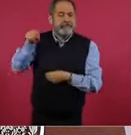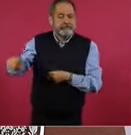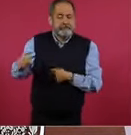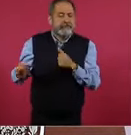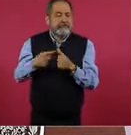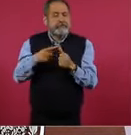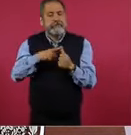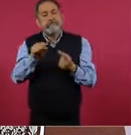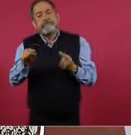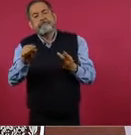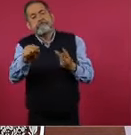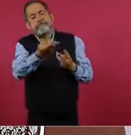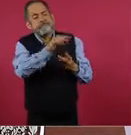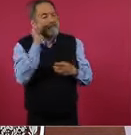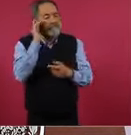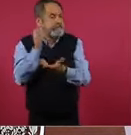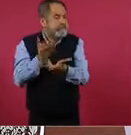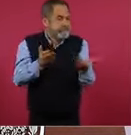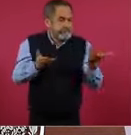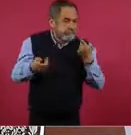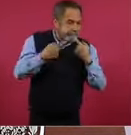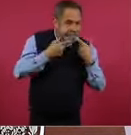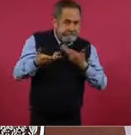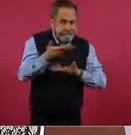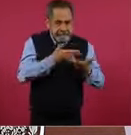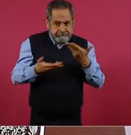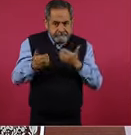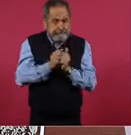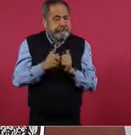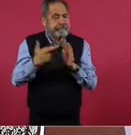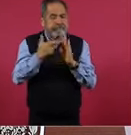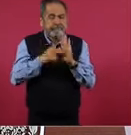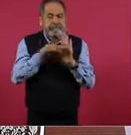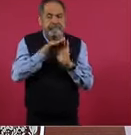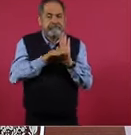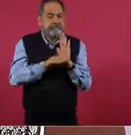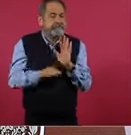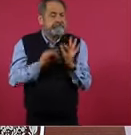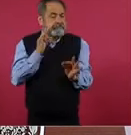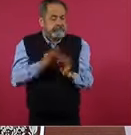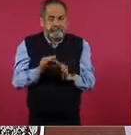escuchen a todas y a todos y hacerlo con los procedimientos como lo hemos hecho